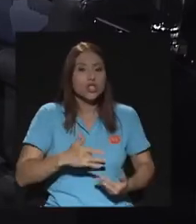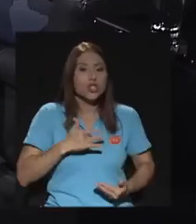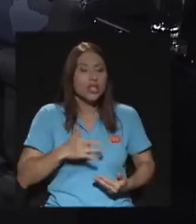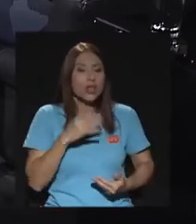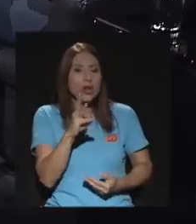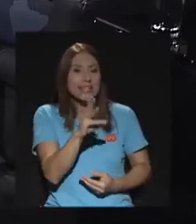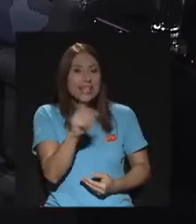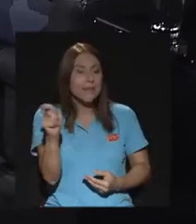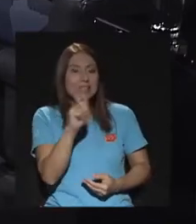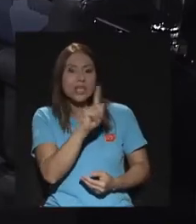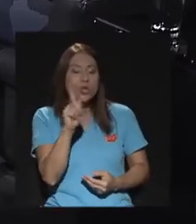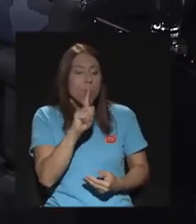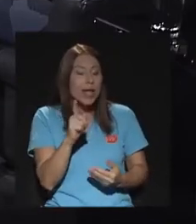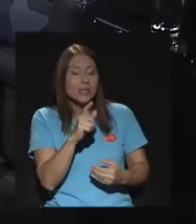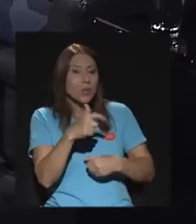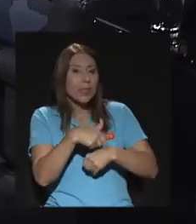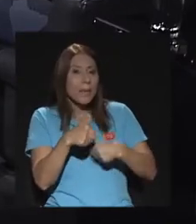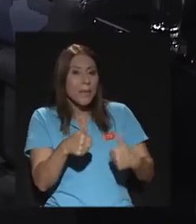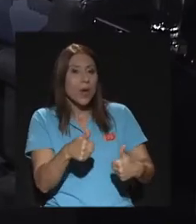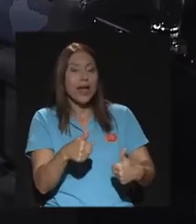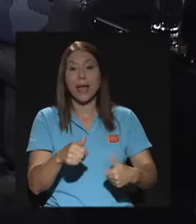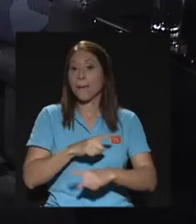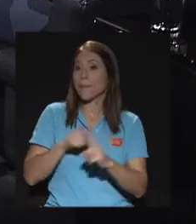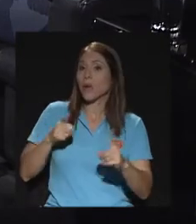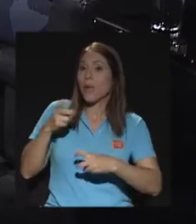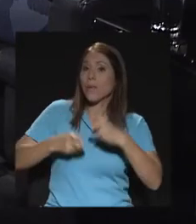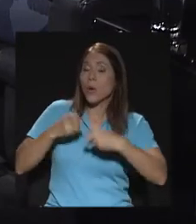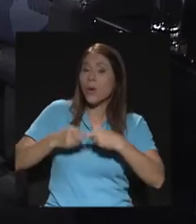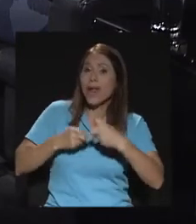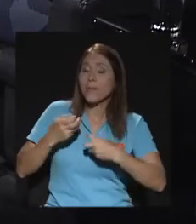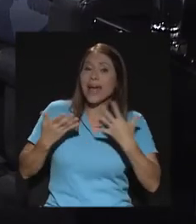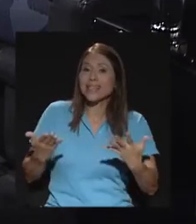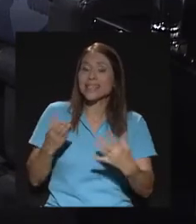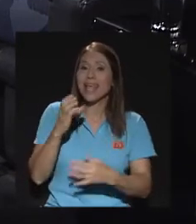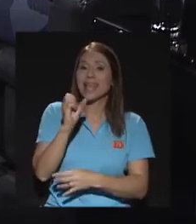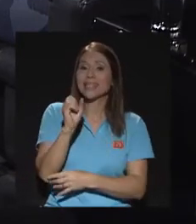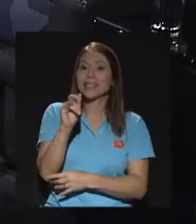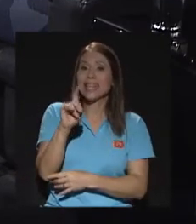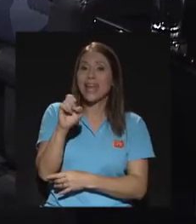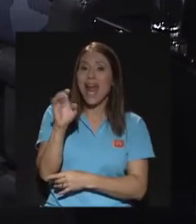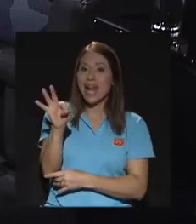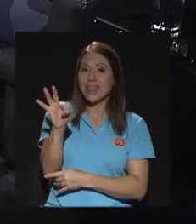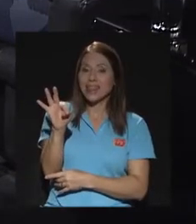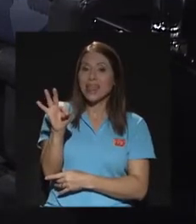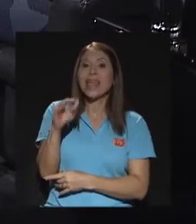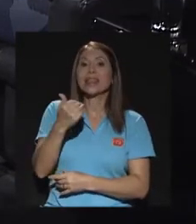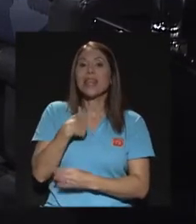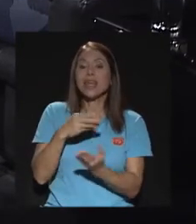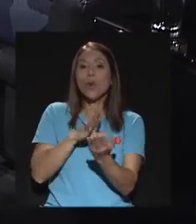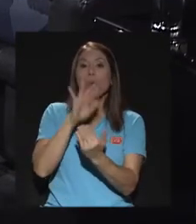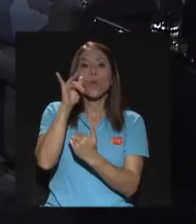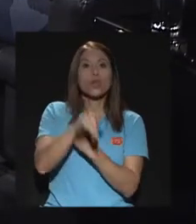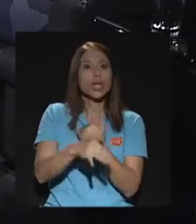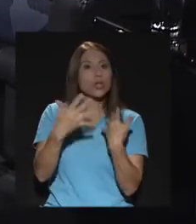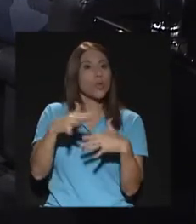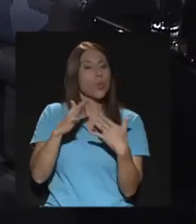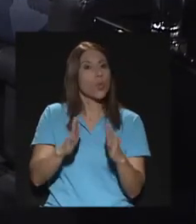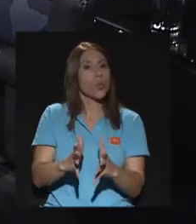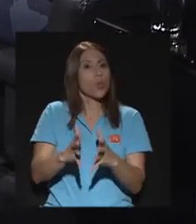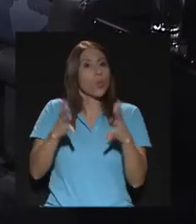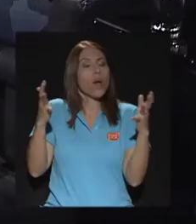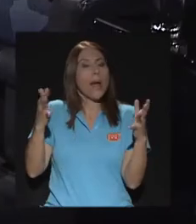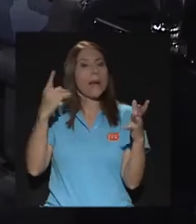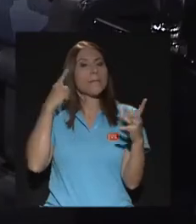Antonio, el asunto no es poner ejemplo de parte de nosotros. El SINAR tiene un proyecto muy ambicioso con miras a crear una